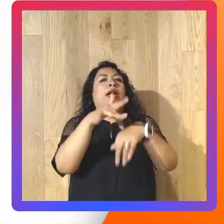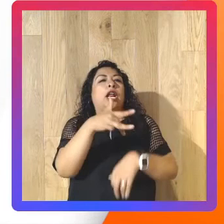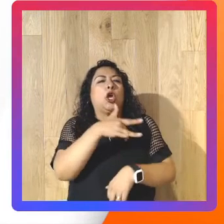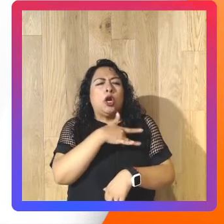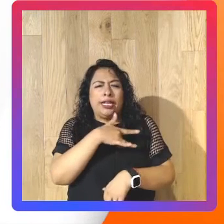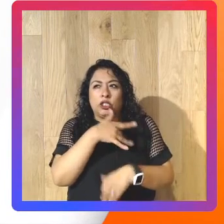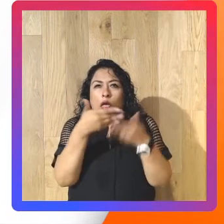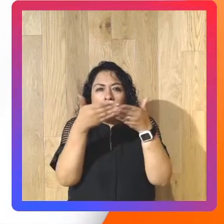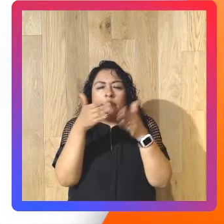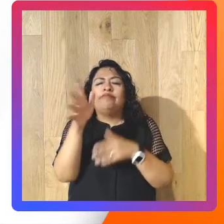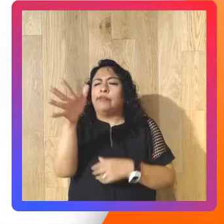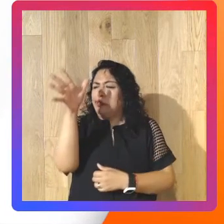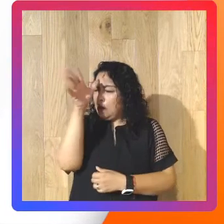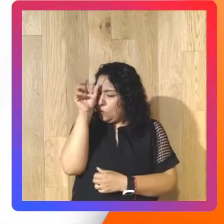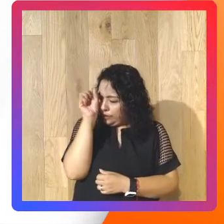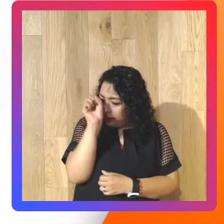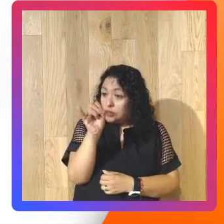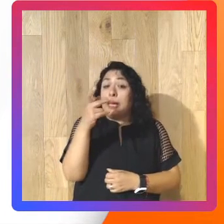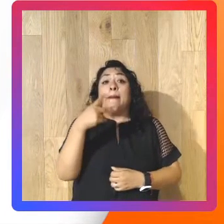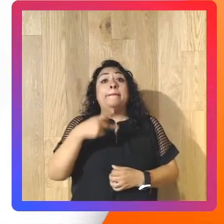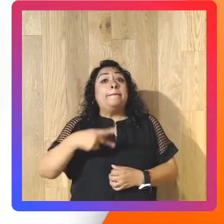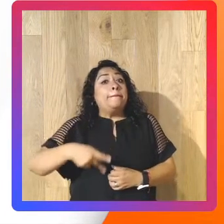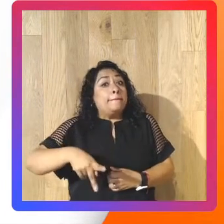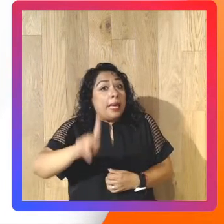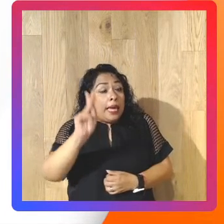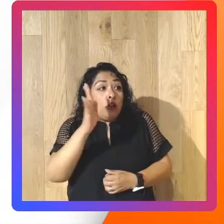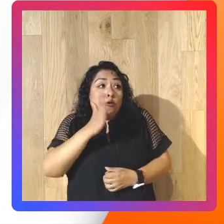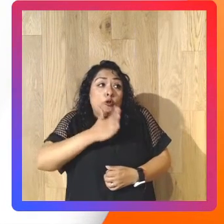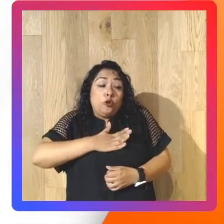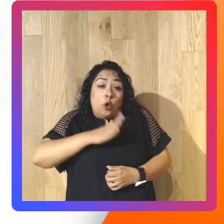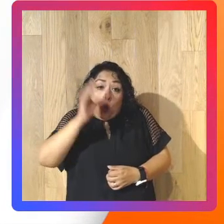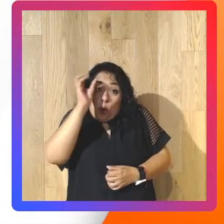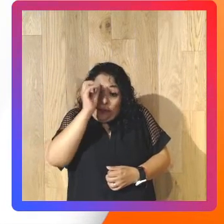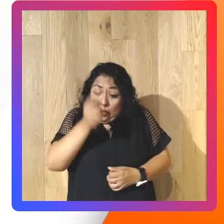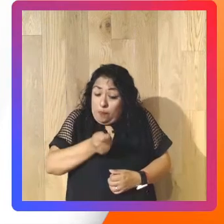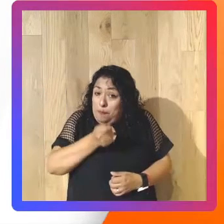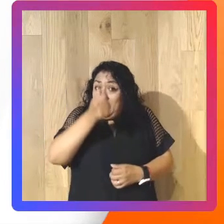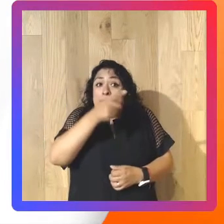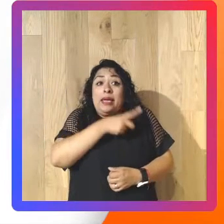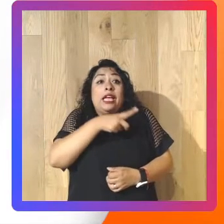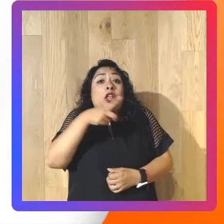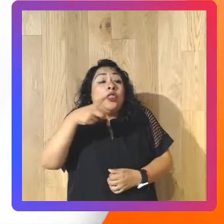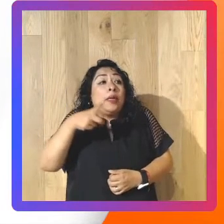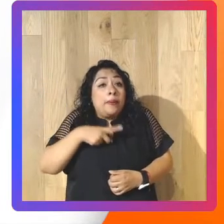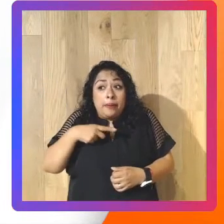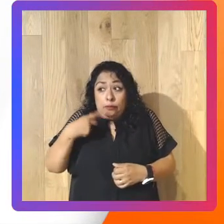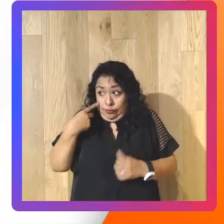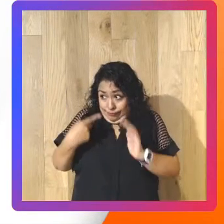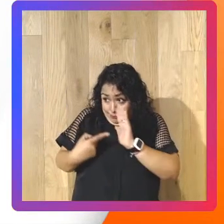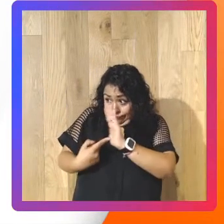Estoy totalmente de acuerdo, pero yo creo que primero tenemos que darles temas